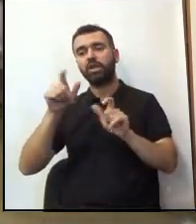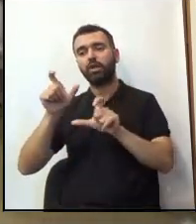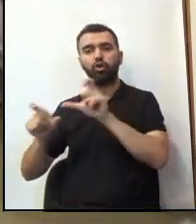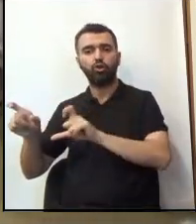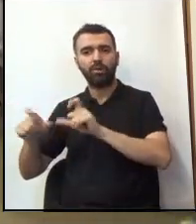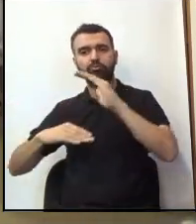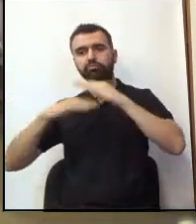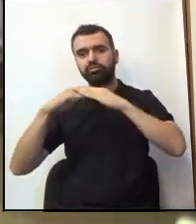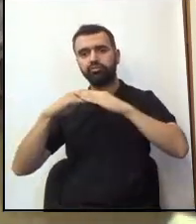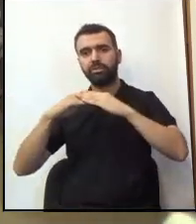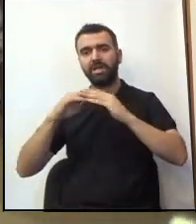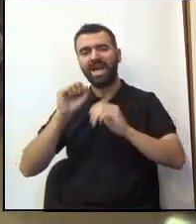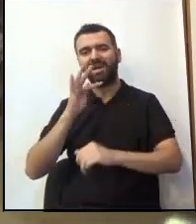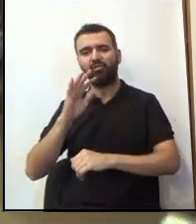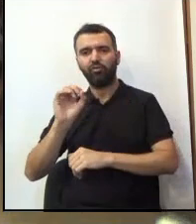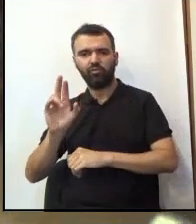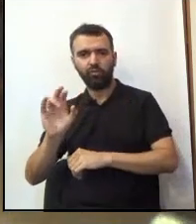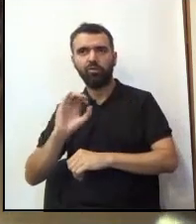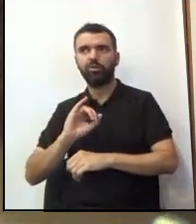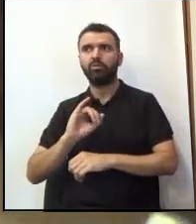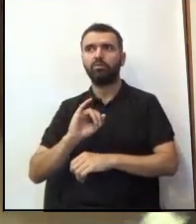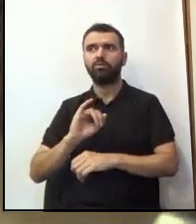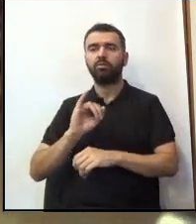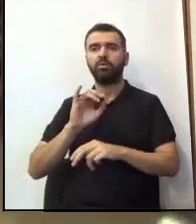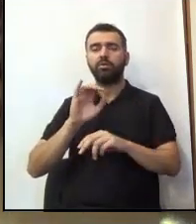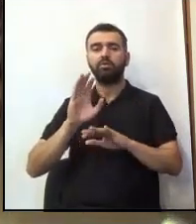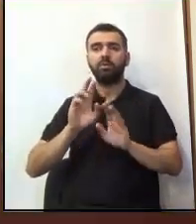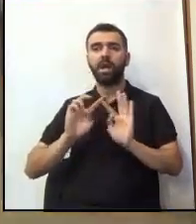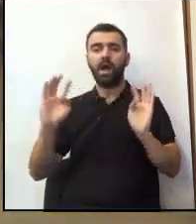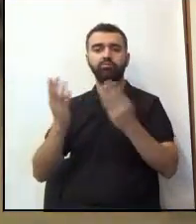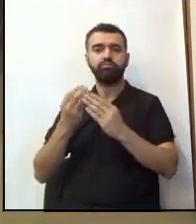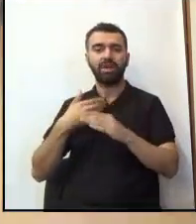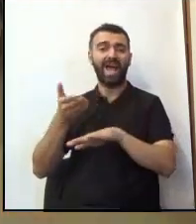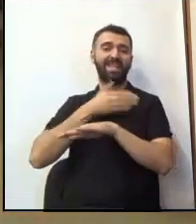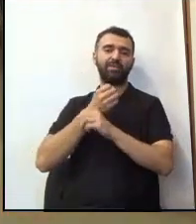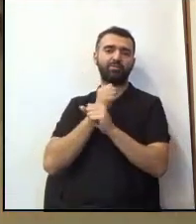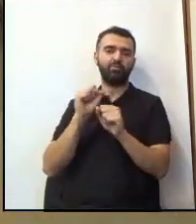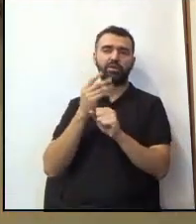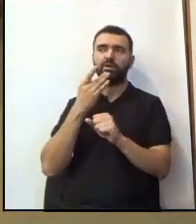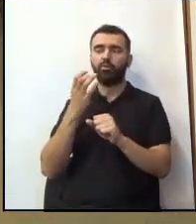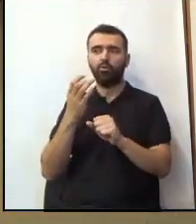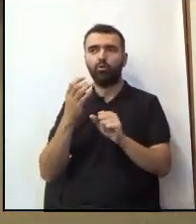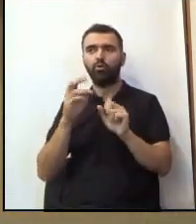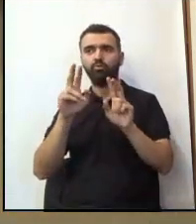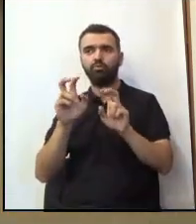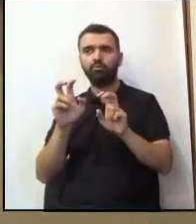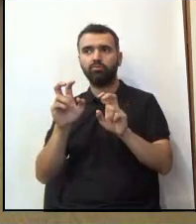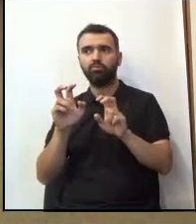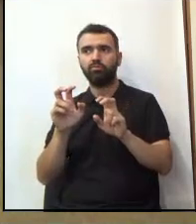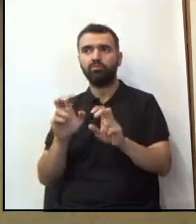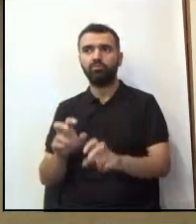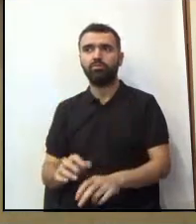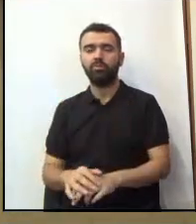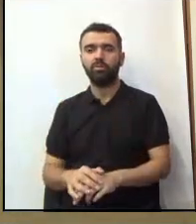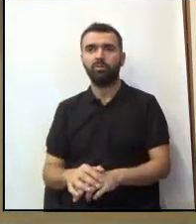No hay aforo. No. O sea, hay sillas disponibles, sí, evidentemente, la capacidad de la sala. Con anterioridad no se hacía porque... ¿Está? ¿No?